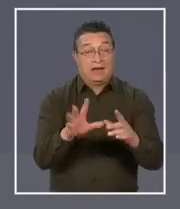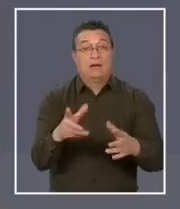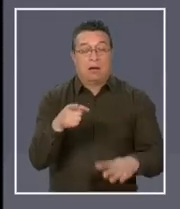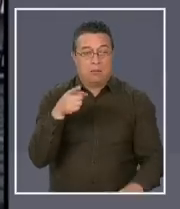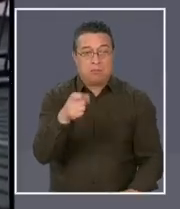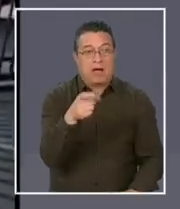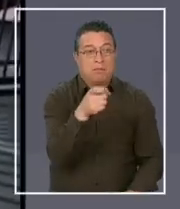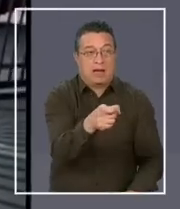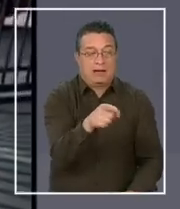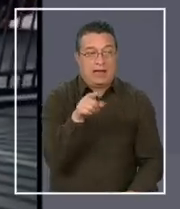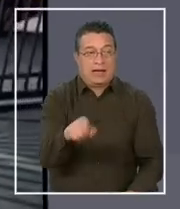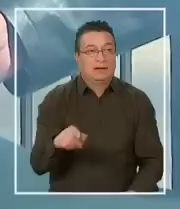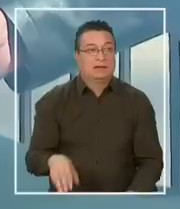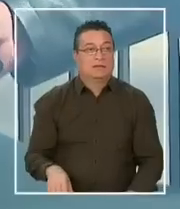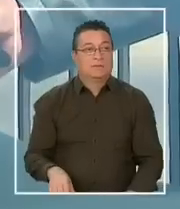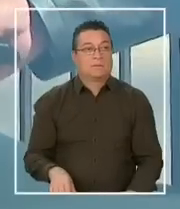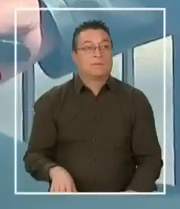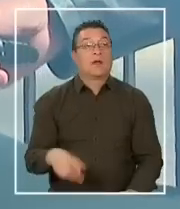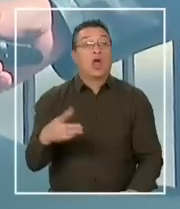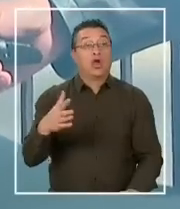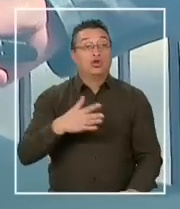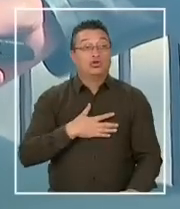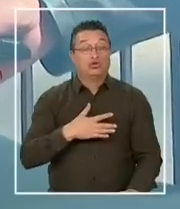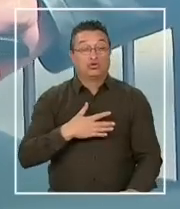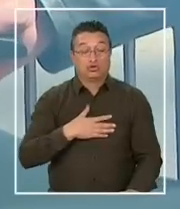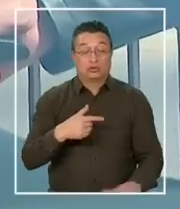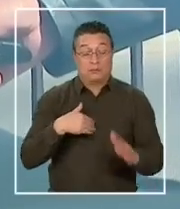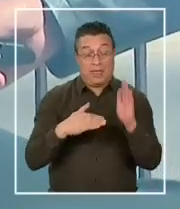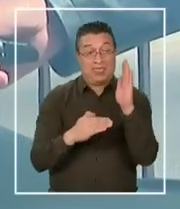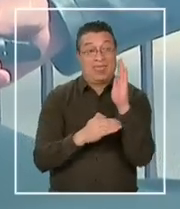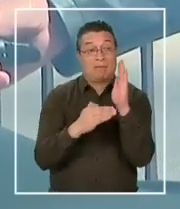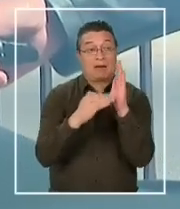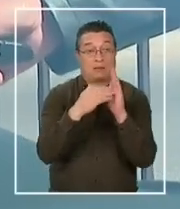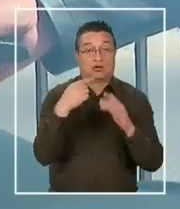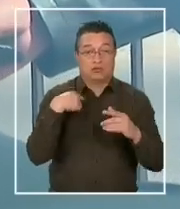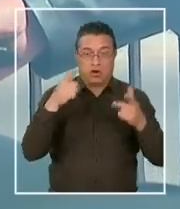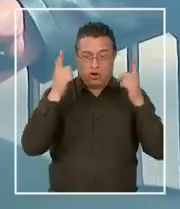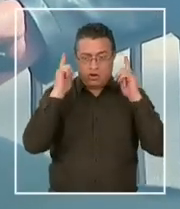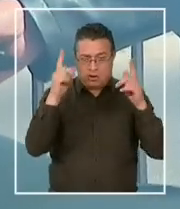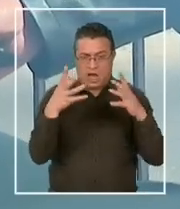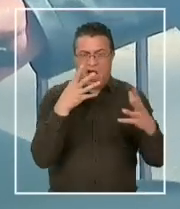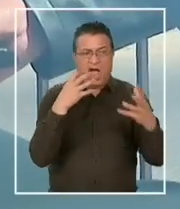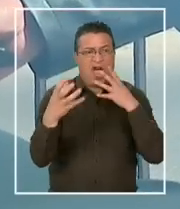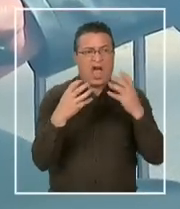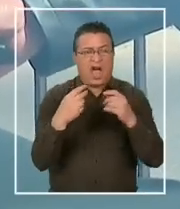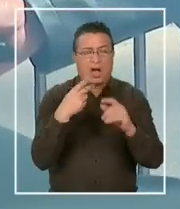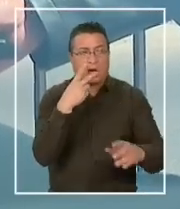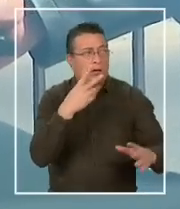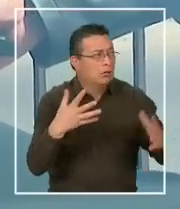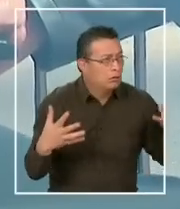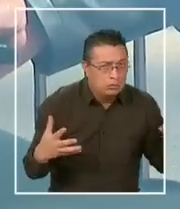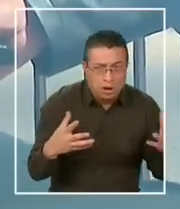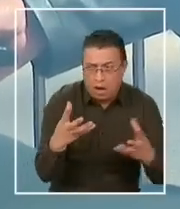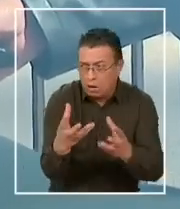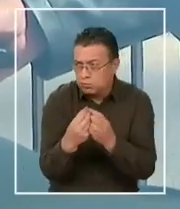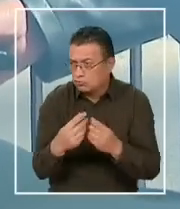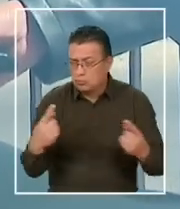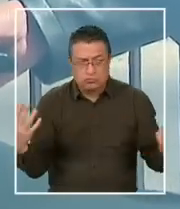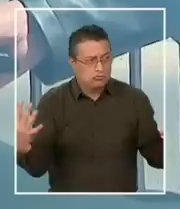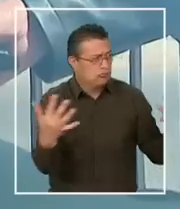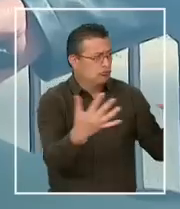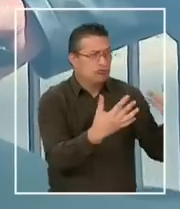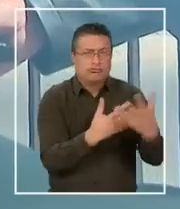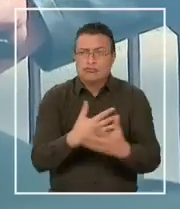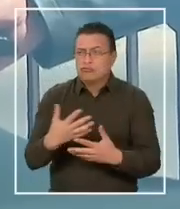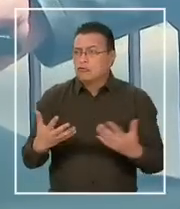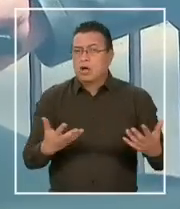efectuó los disparos. Yo estaba en mi departamento cuando escuché unos gritos, me asomé, después vi que había mucha gente aquí en